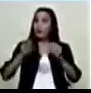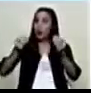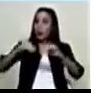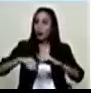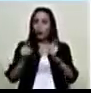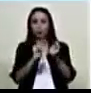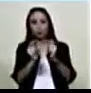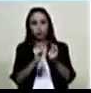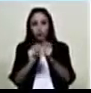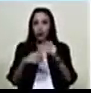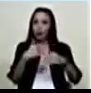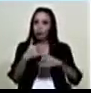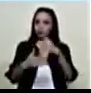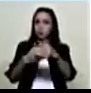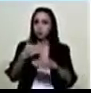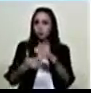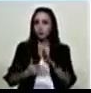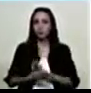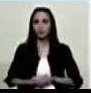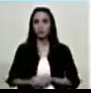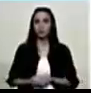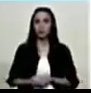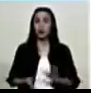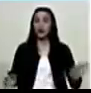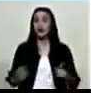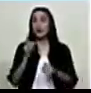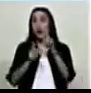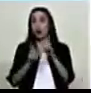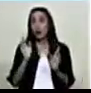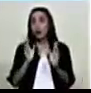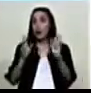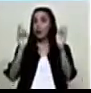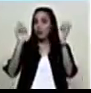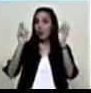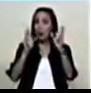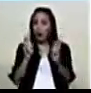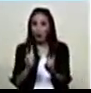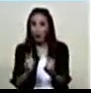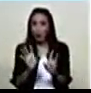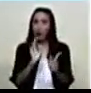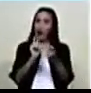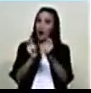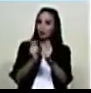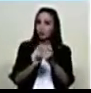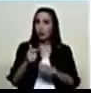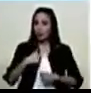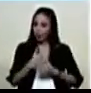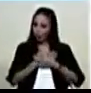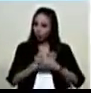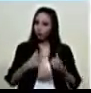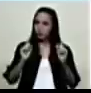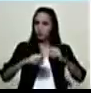logramos conversando. Si hay nuevos temas, los seguimos conversando. Yo tengo palabra.